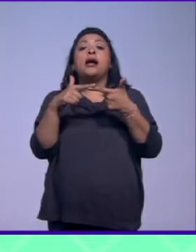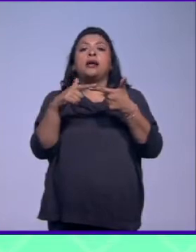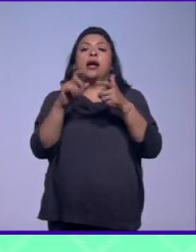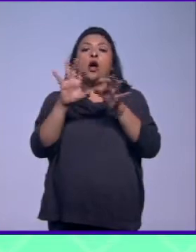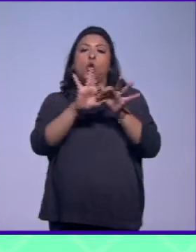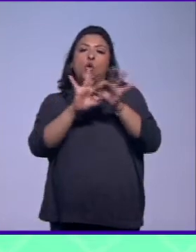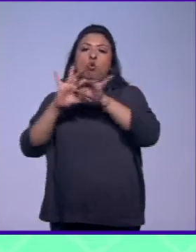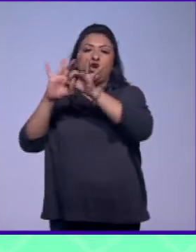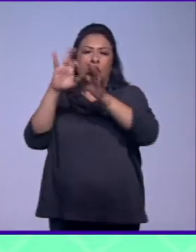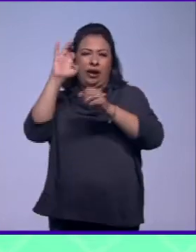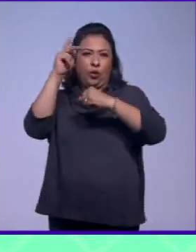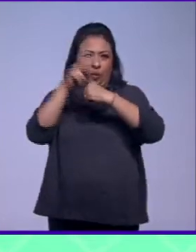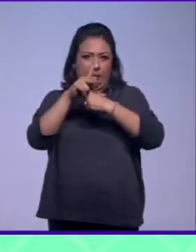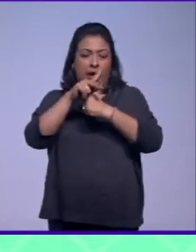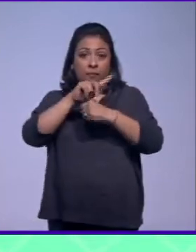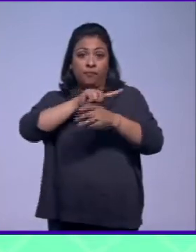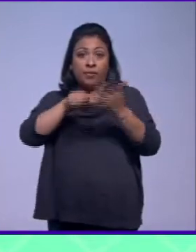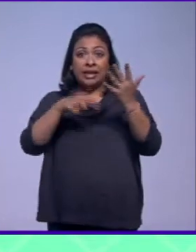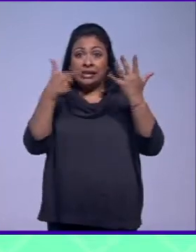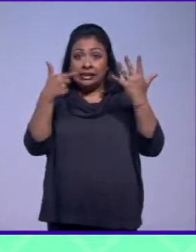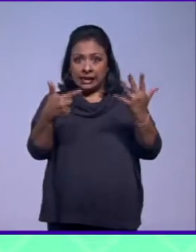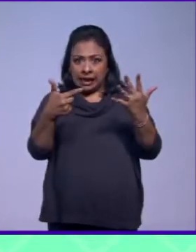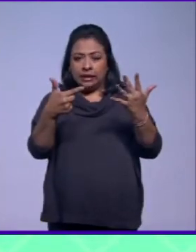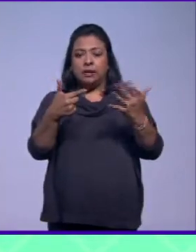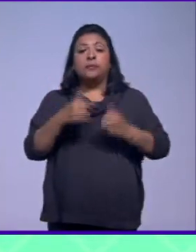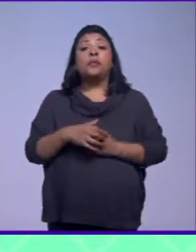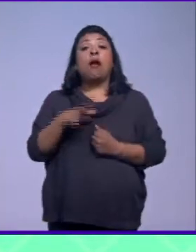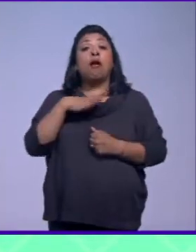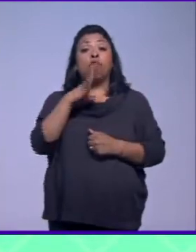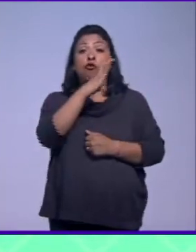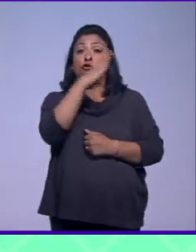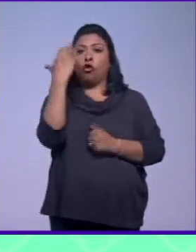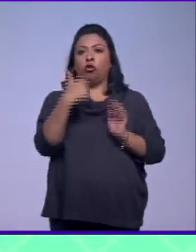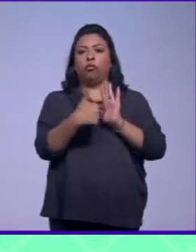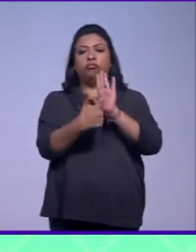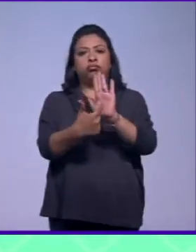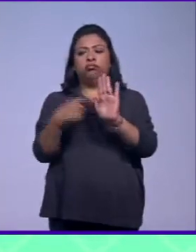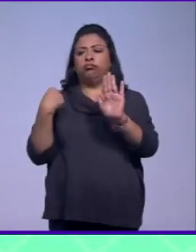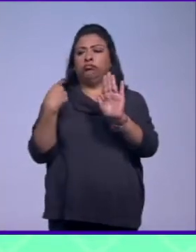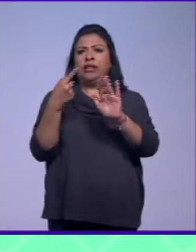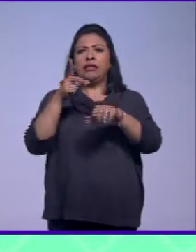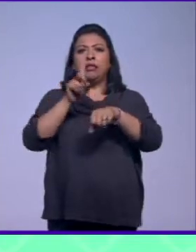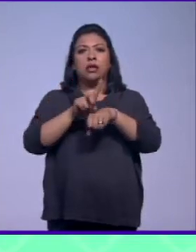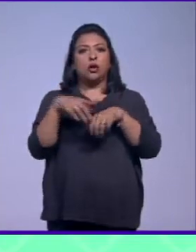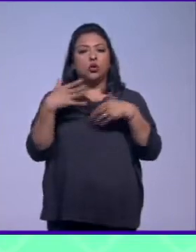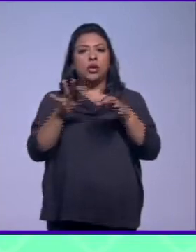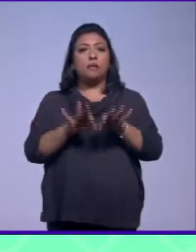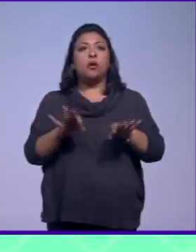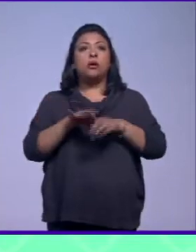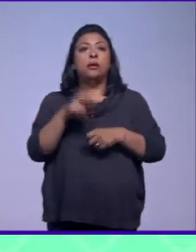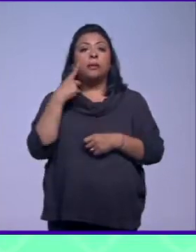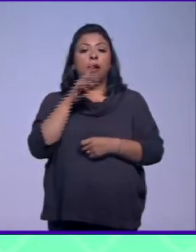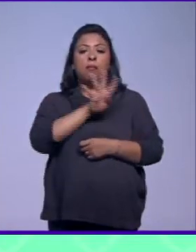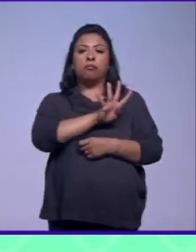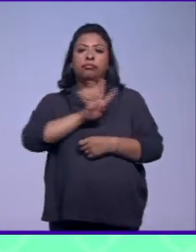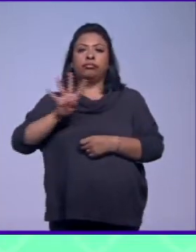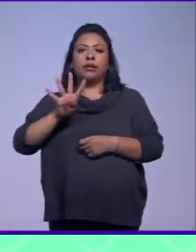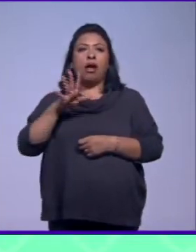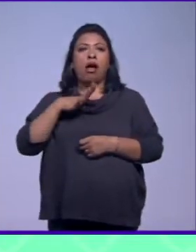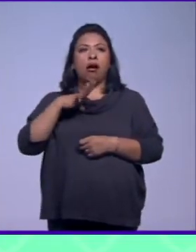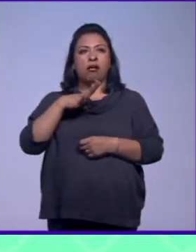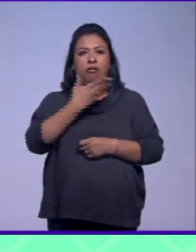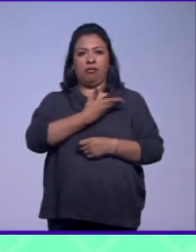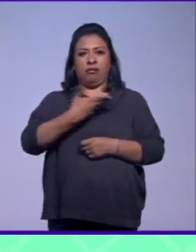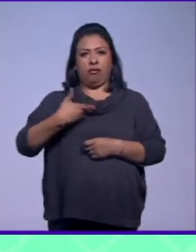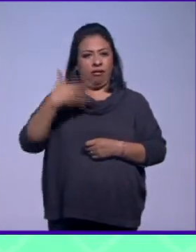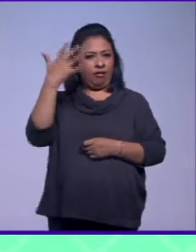europea y donde bueno hay una foto memorable en los últimos tiempos en los últimos días donde se puede observar al mandatario estadounidense